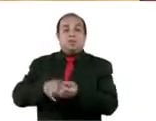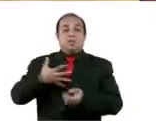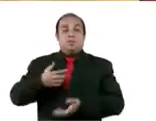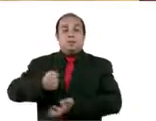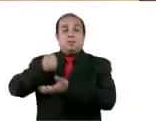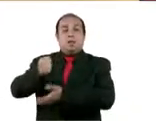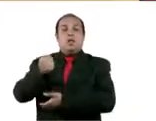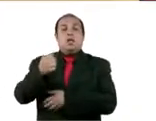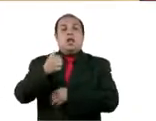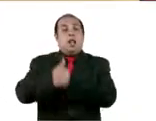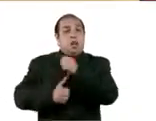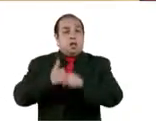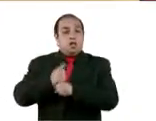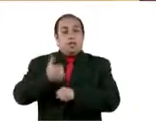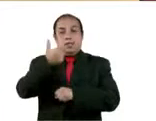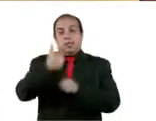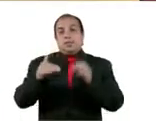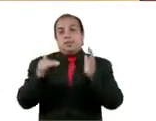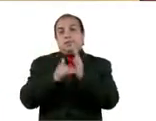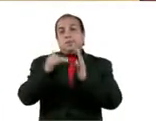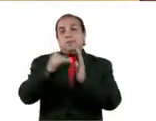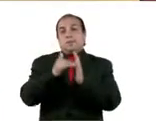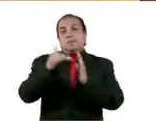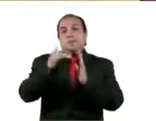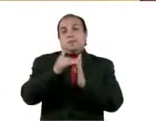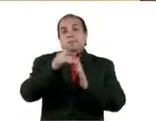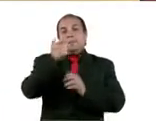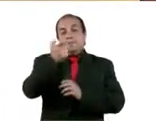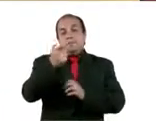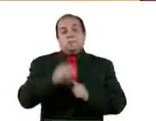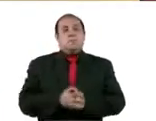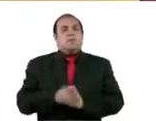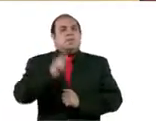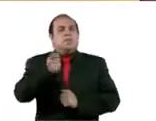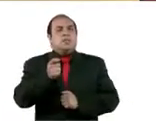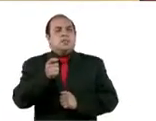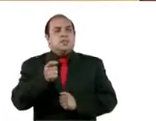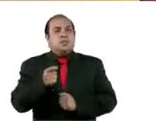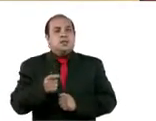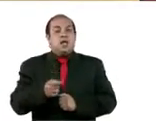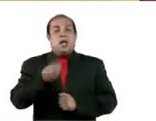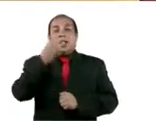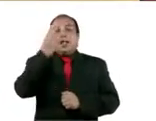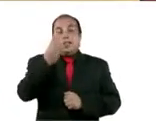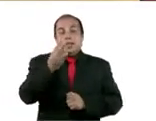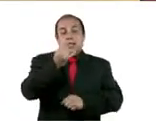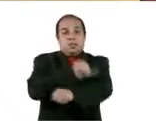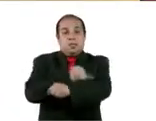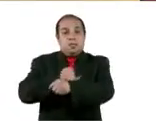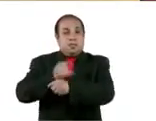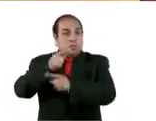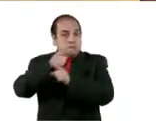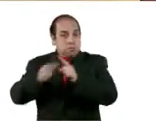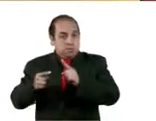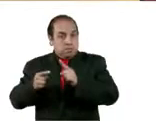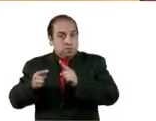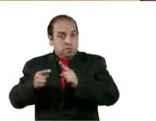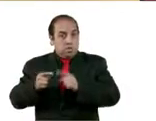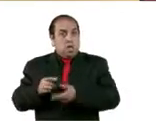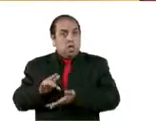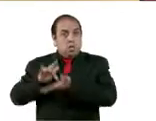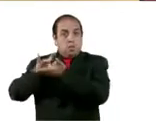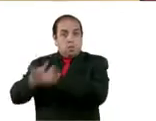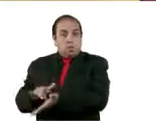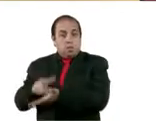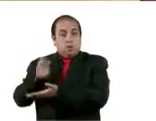millones de pesos. O sea, estamos hablando de 3,5 Iztapalapas en la pensión de adulto mayor, la inversión